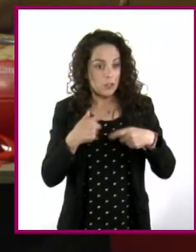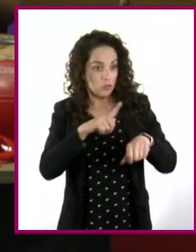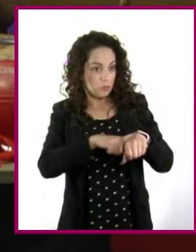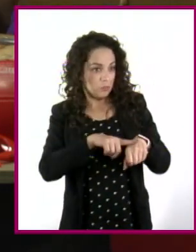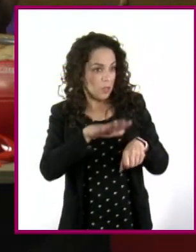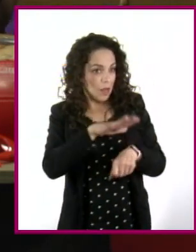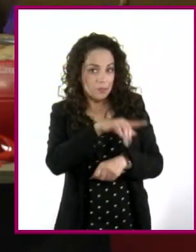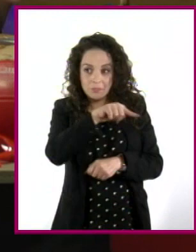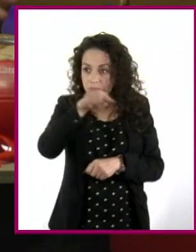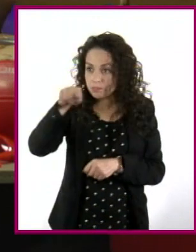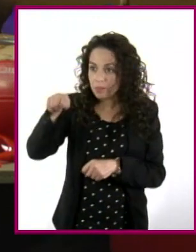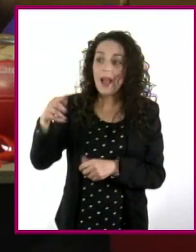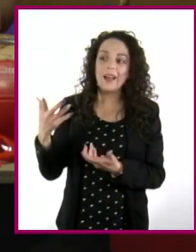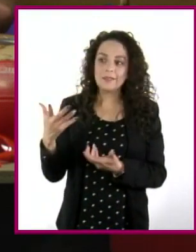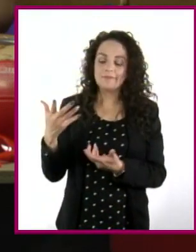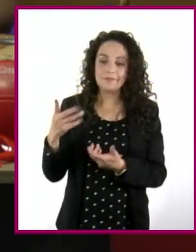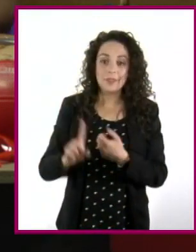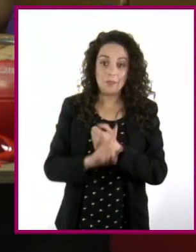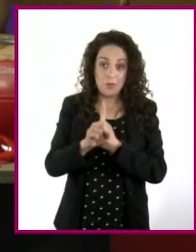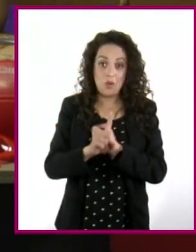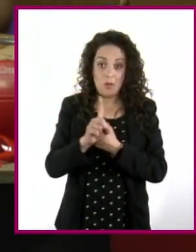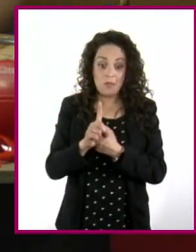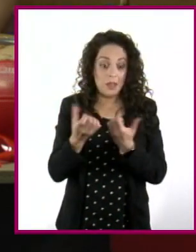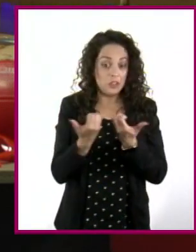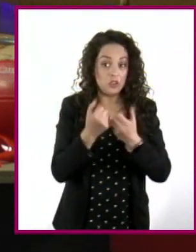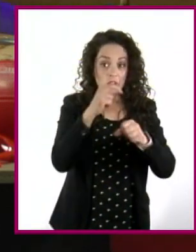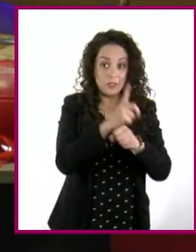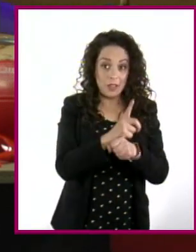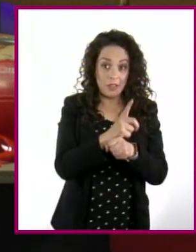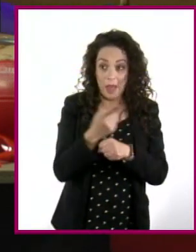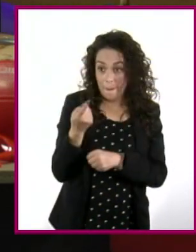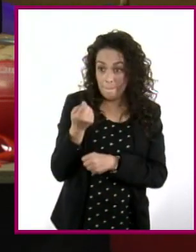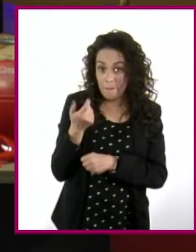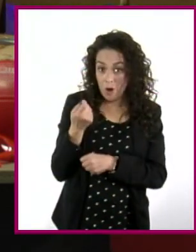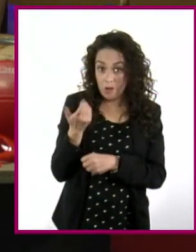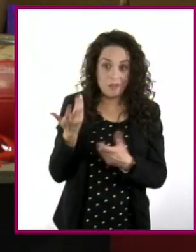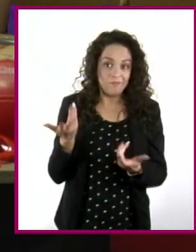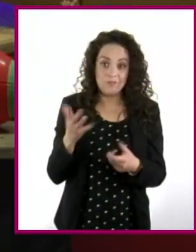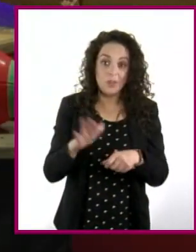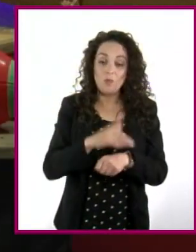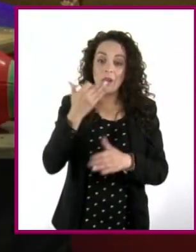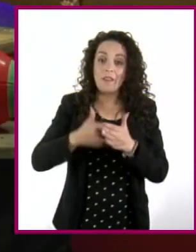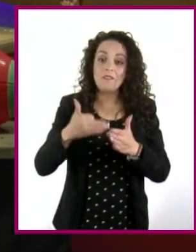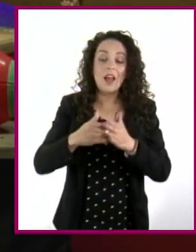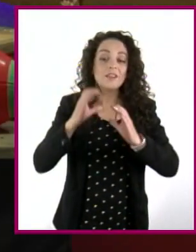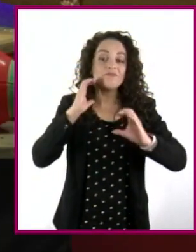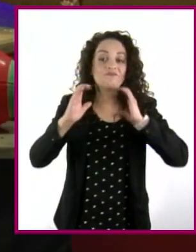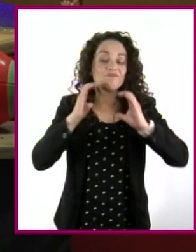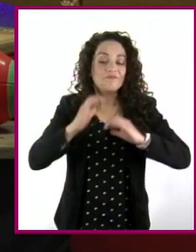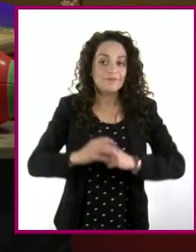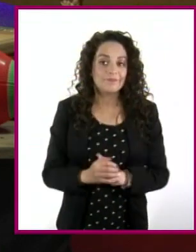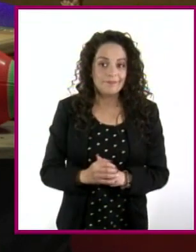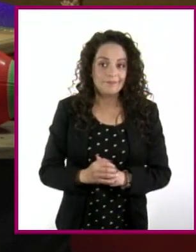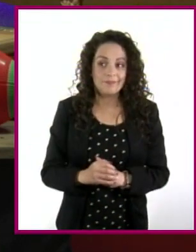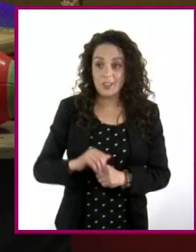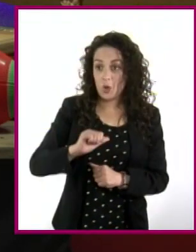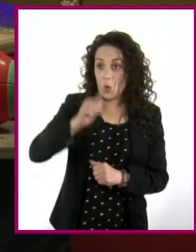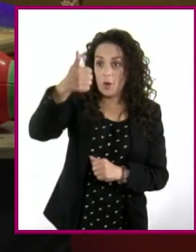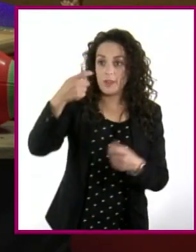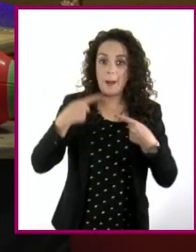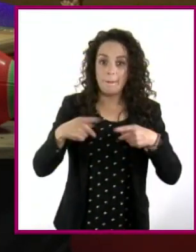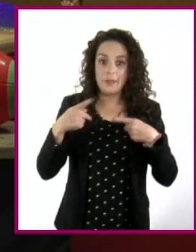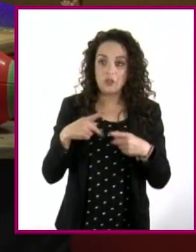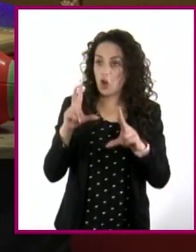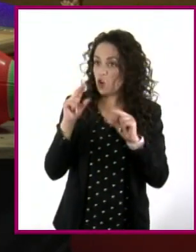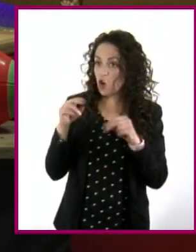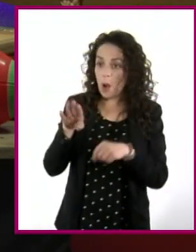interpersonales, no son pocos los problemas que se originan en la sociedad a partir de una comunicación deficiente. Y es que si no logramos que la otra persona nos